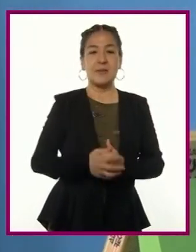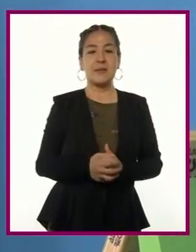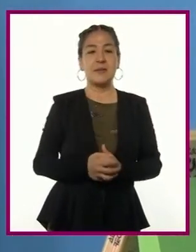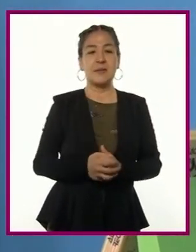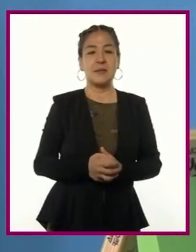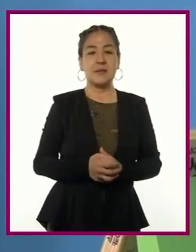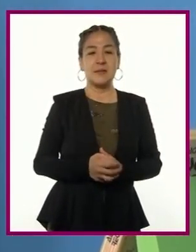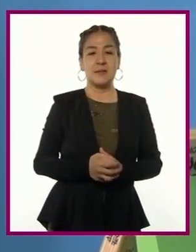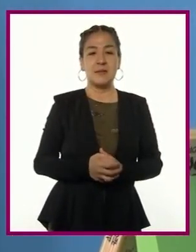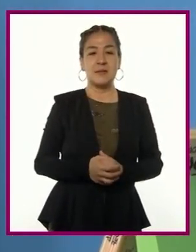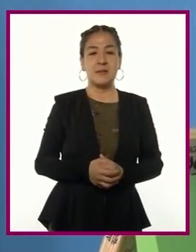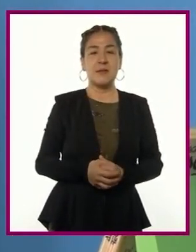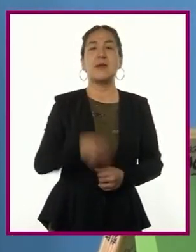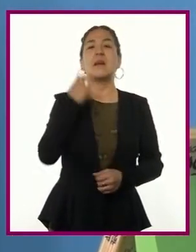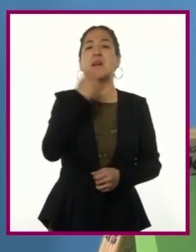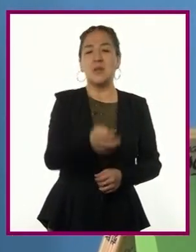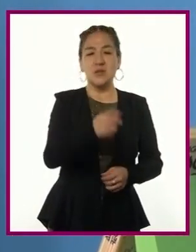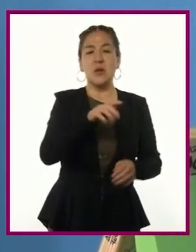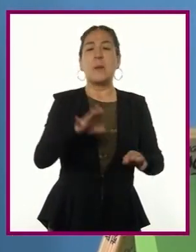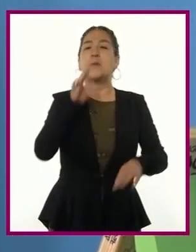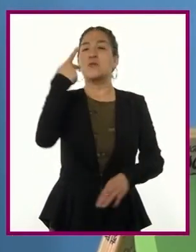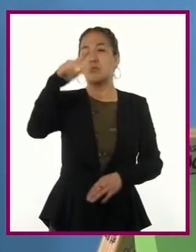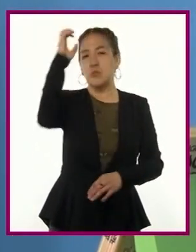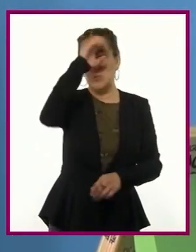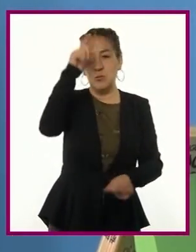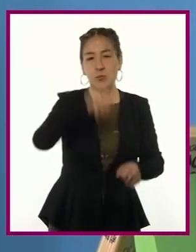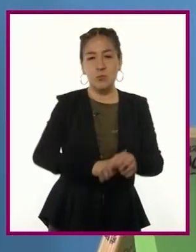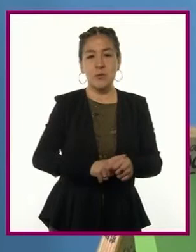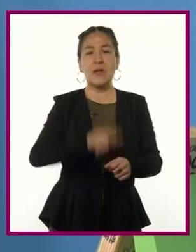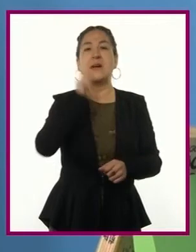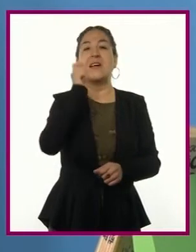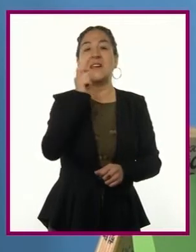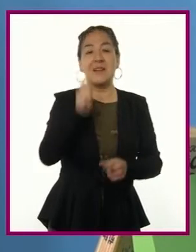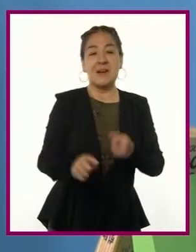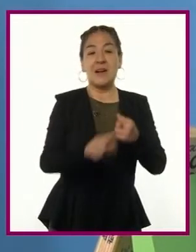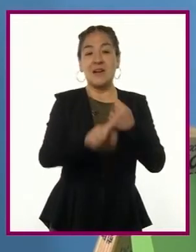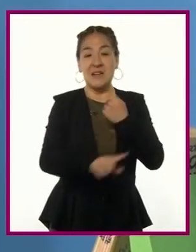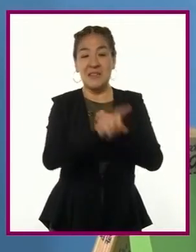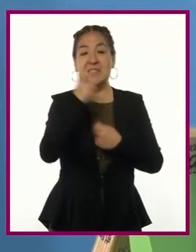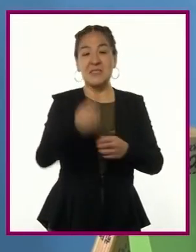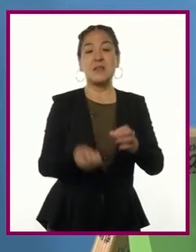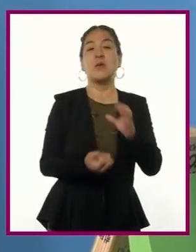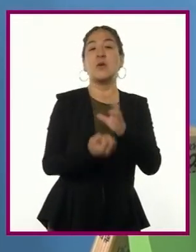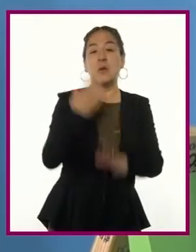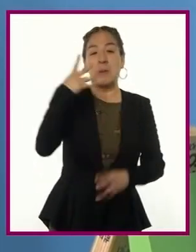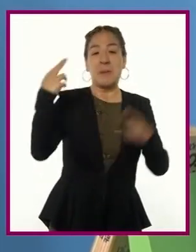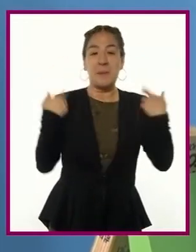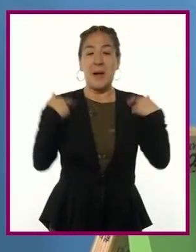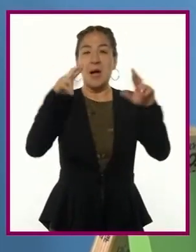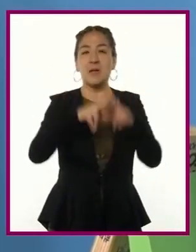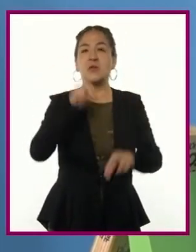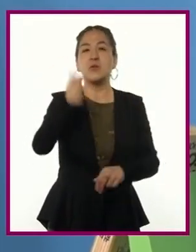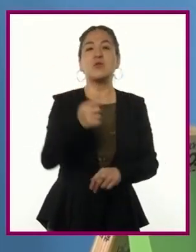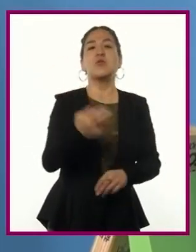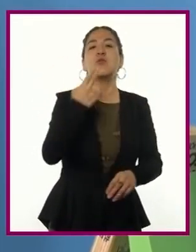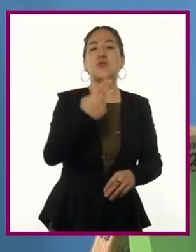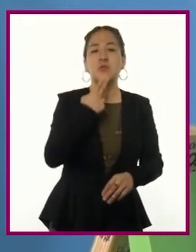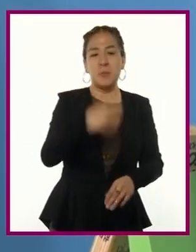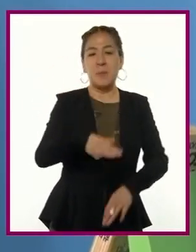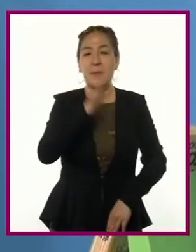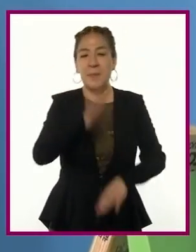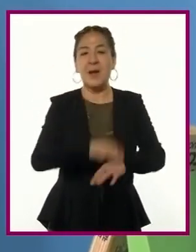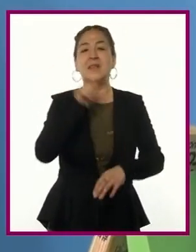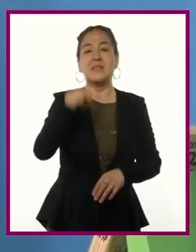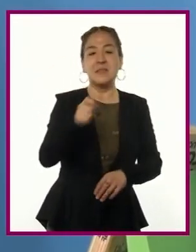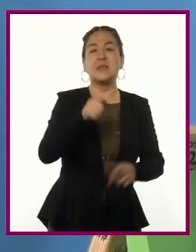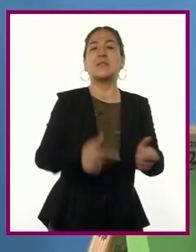un vacío muy difícil de llenar en la cultura y provocó la salida de grandes maestros que habían formado un nutrido conjunto de